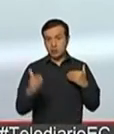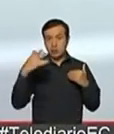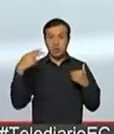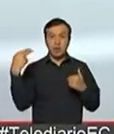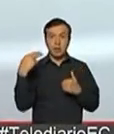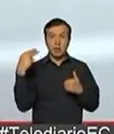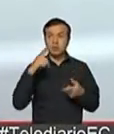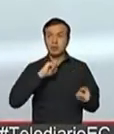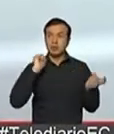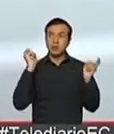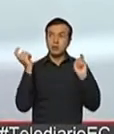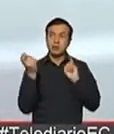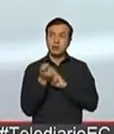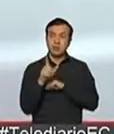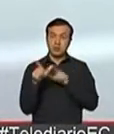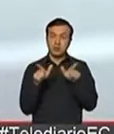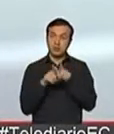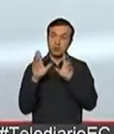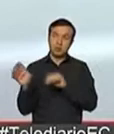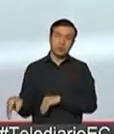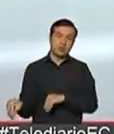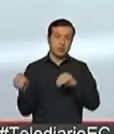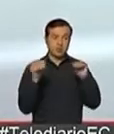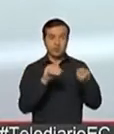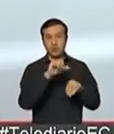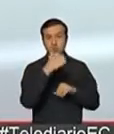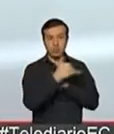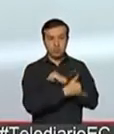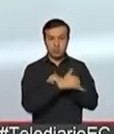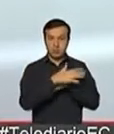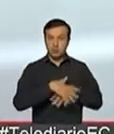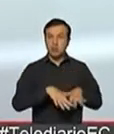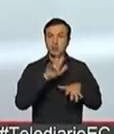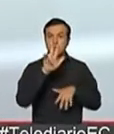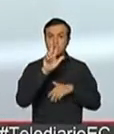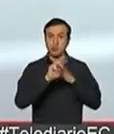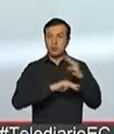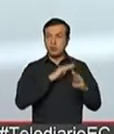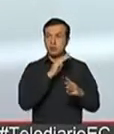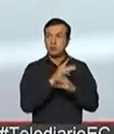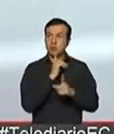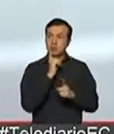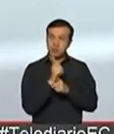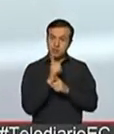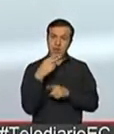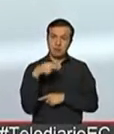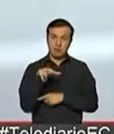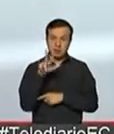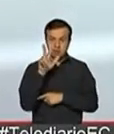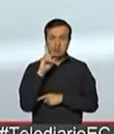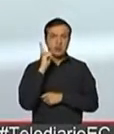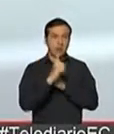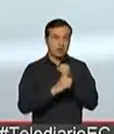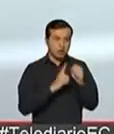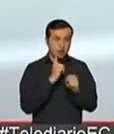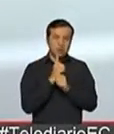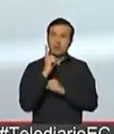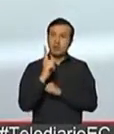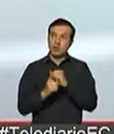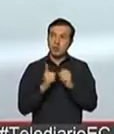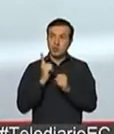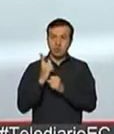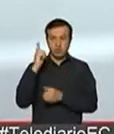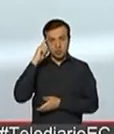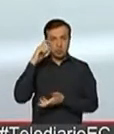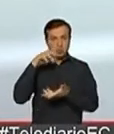hábitat cambia de sede y se trasladará a otro país. Hay tres en el mundo, por eso es que es el hábitat 3. Cada año el Estado